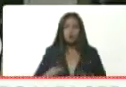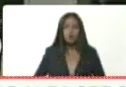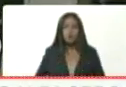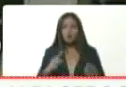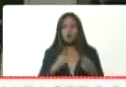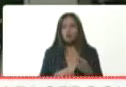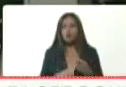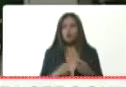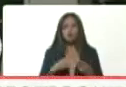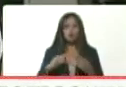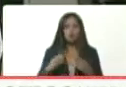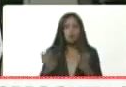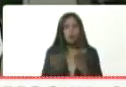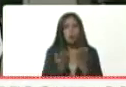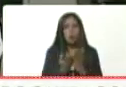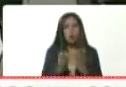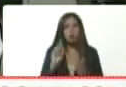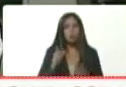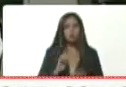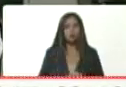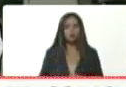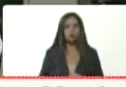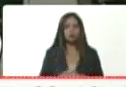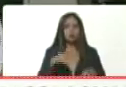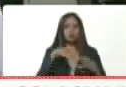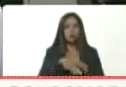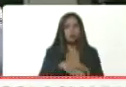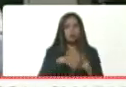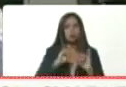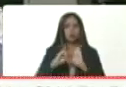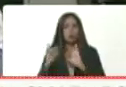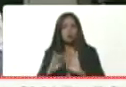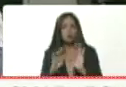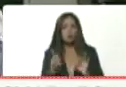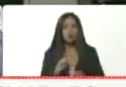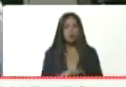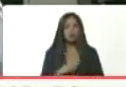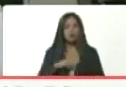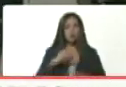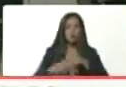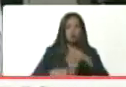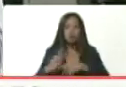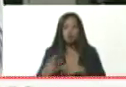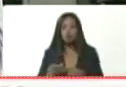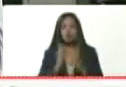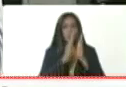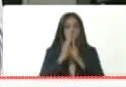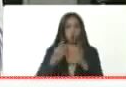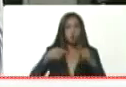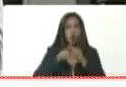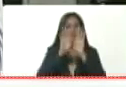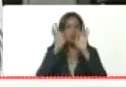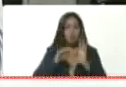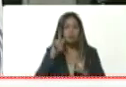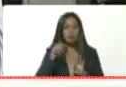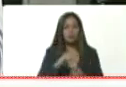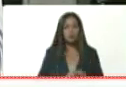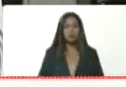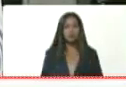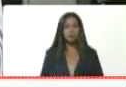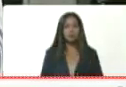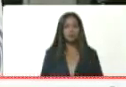útiles escolares zapatos que vienen a complementar el proceso de distribución para las